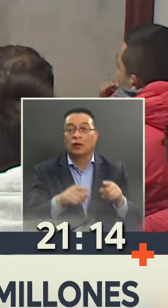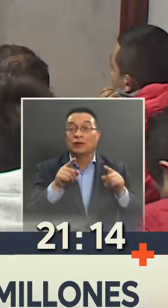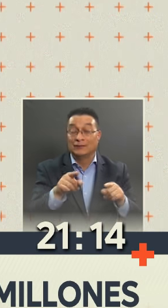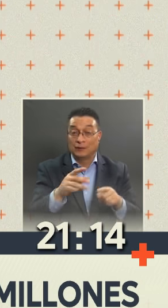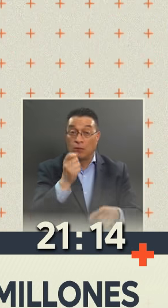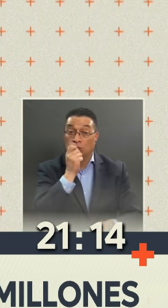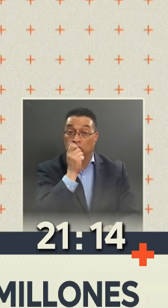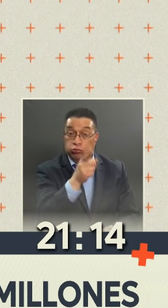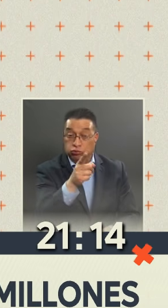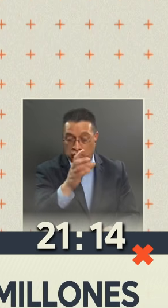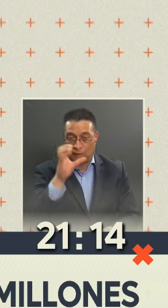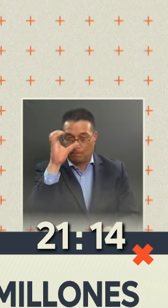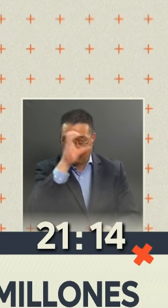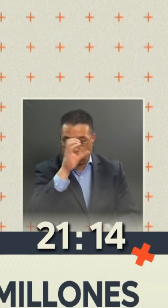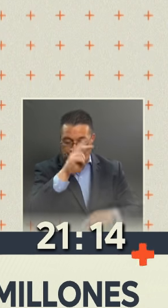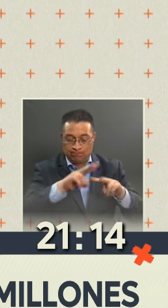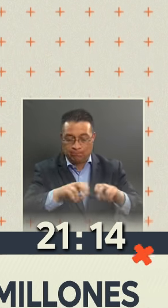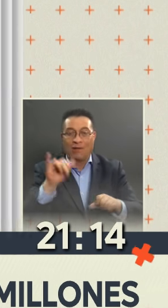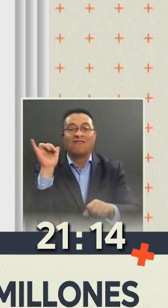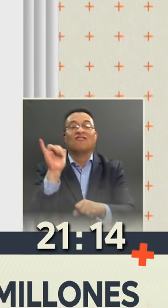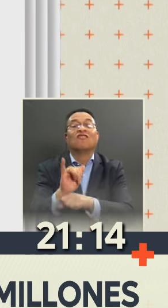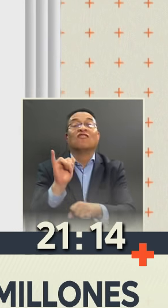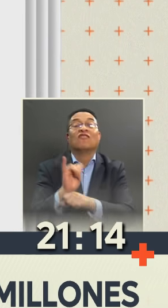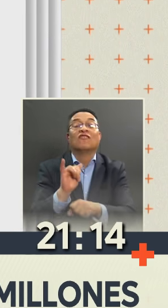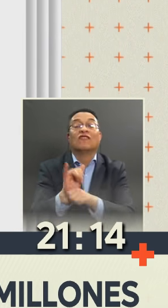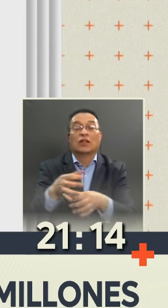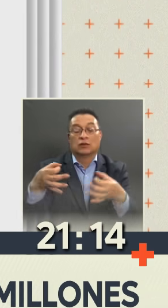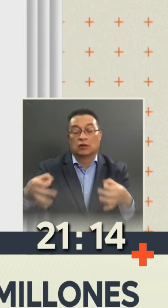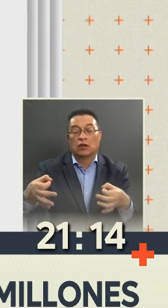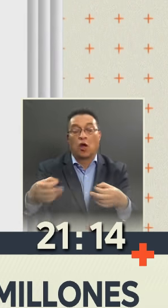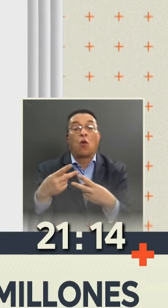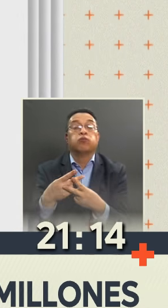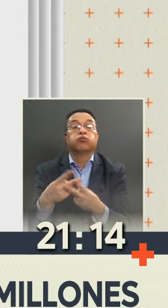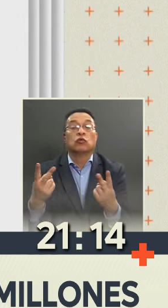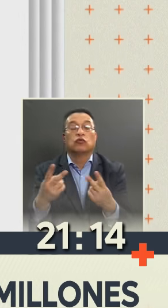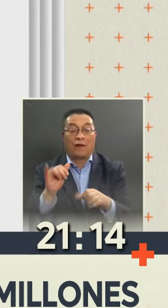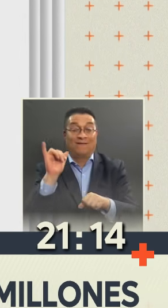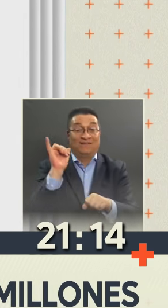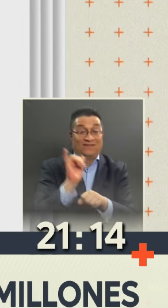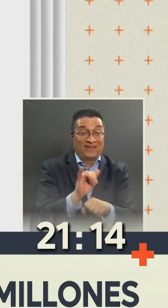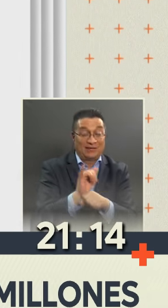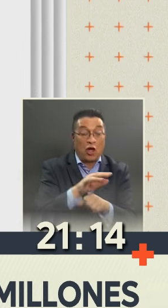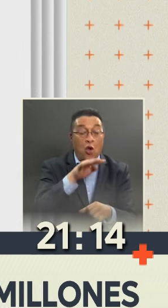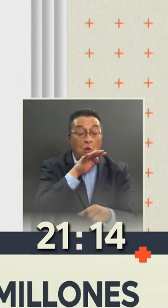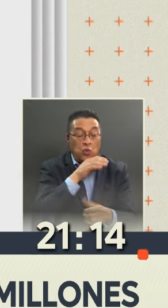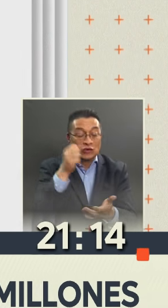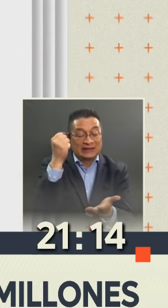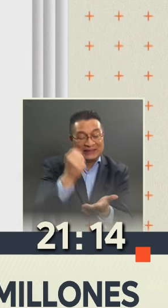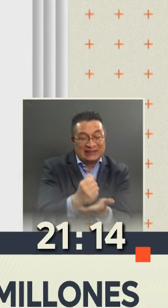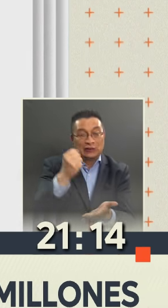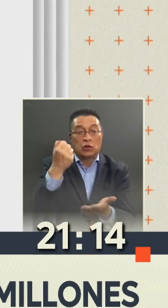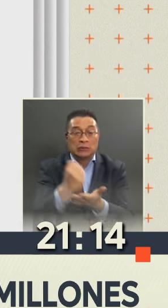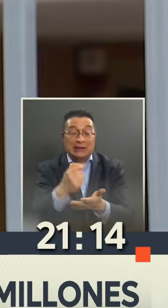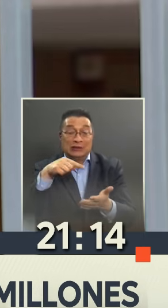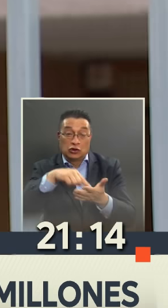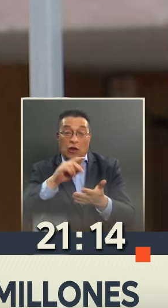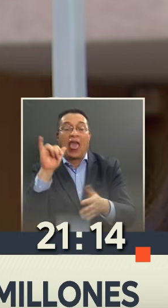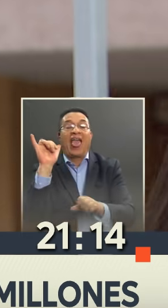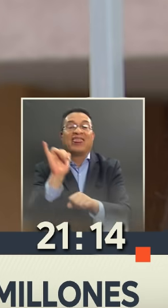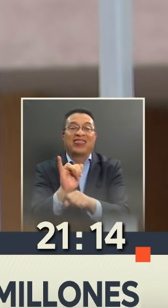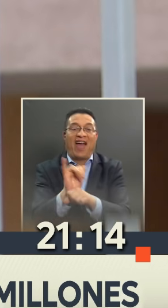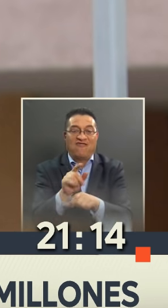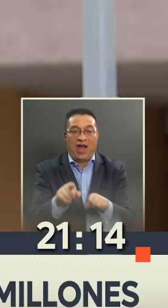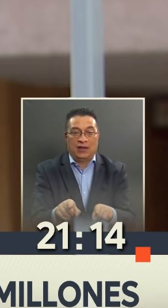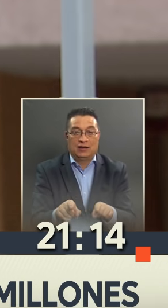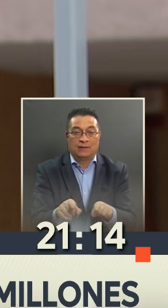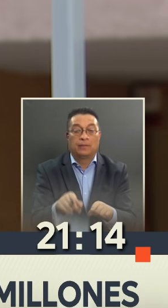sea investigado por los delitos de falsificación de instrumento público, falsificación y uso de sellos, timbres o marcas y estafa. Se trata